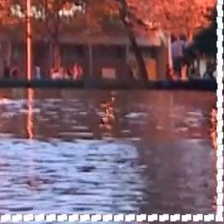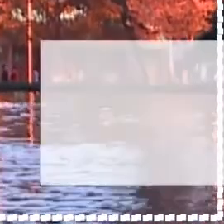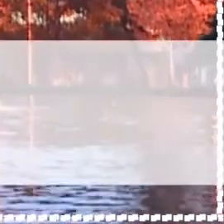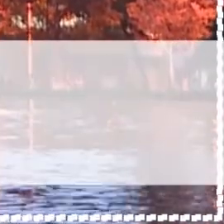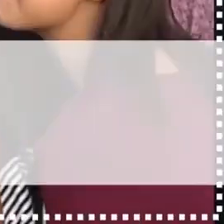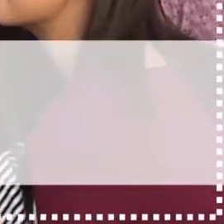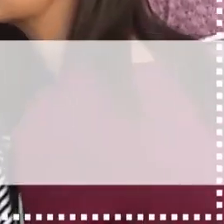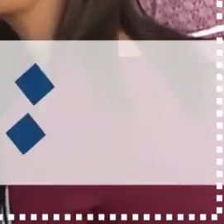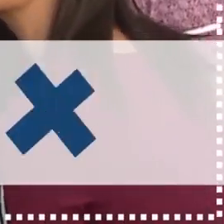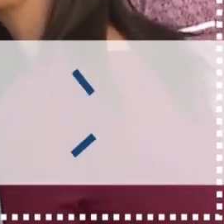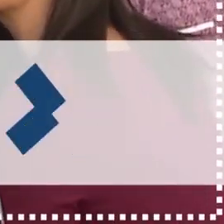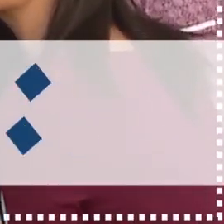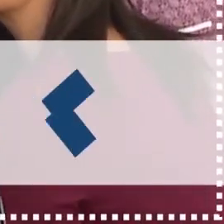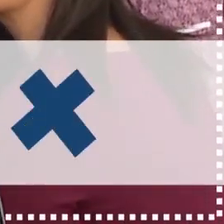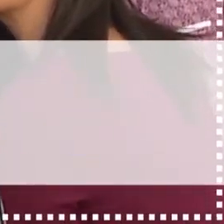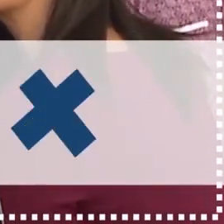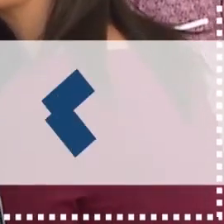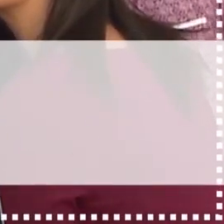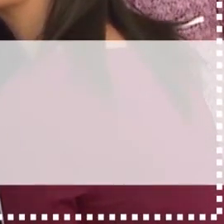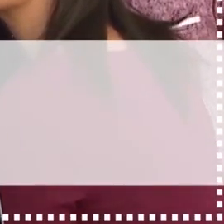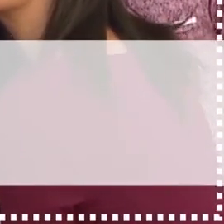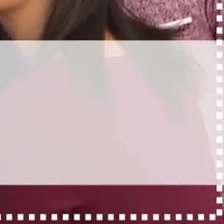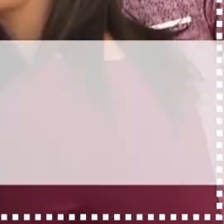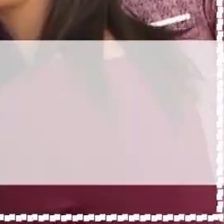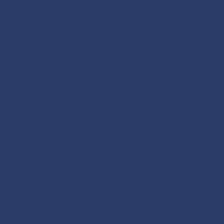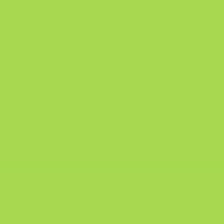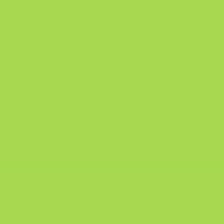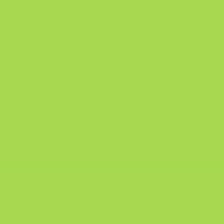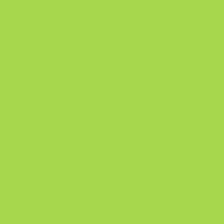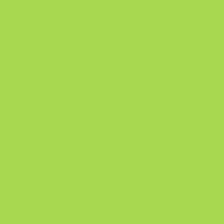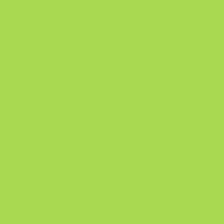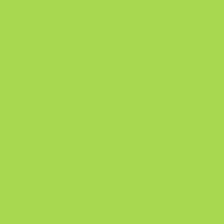Por una universidad más incluyente e innovadora.